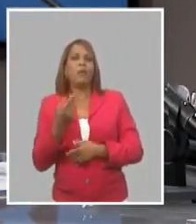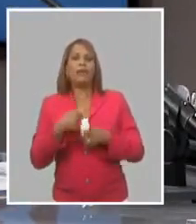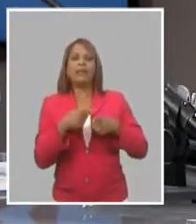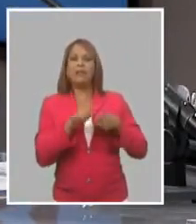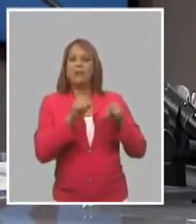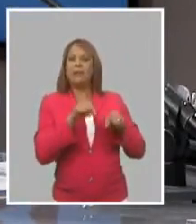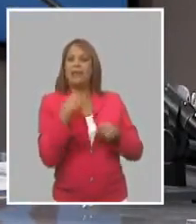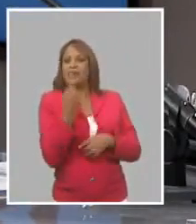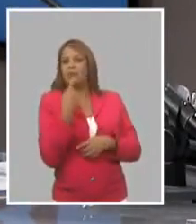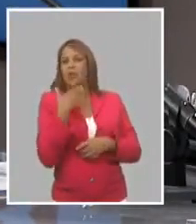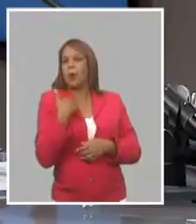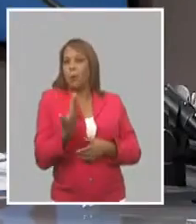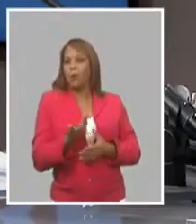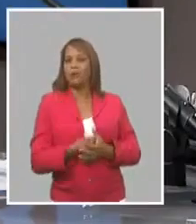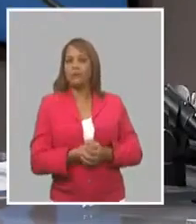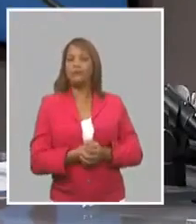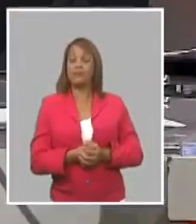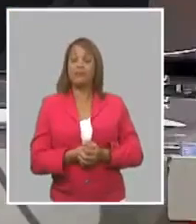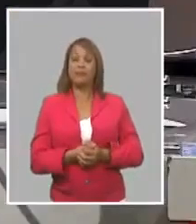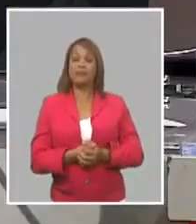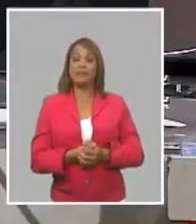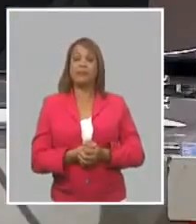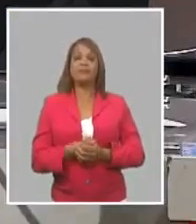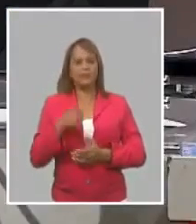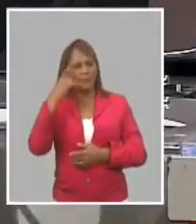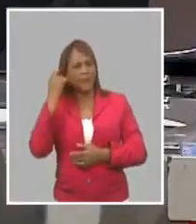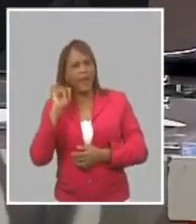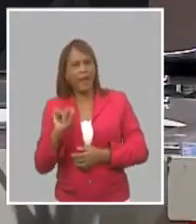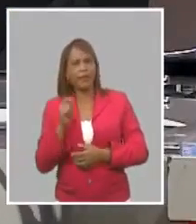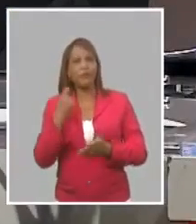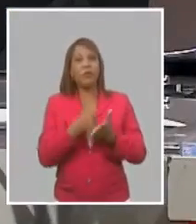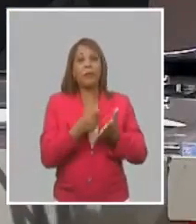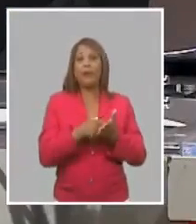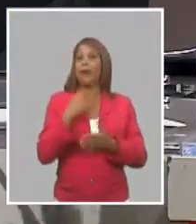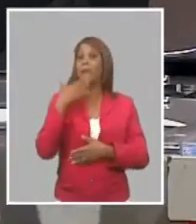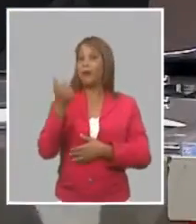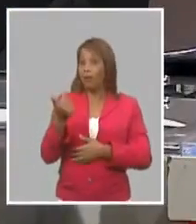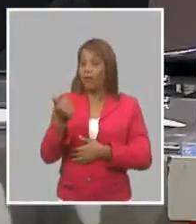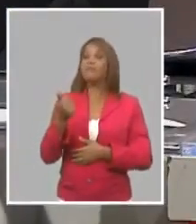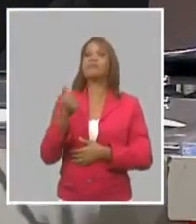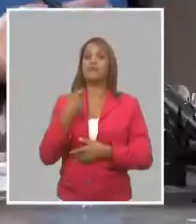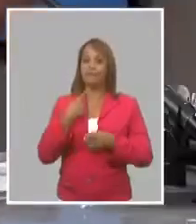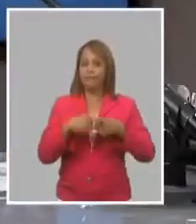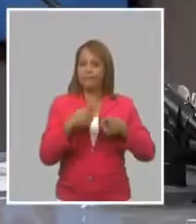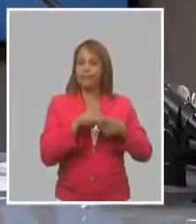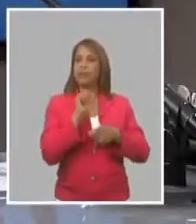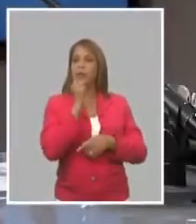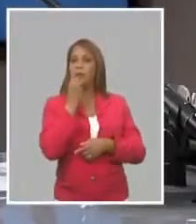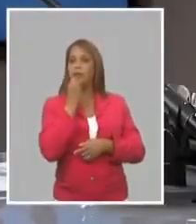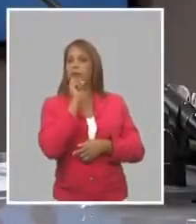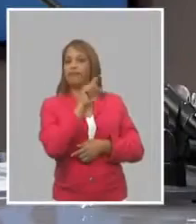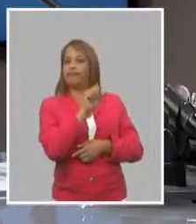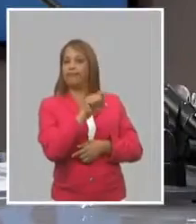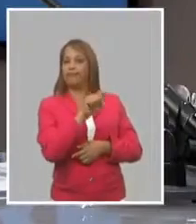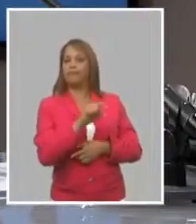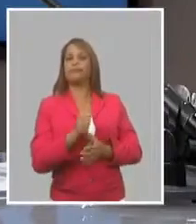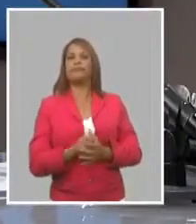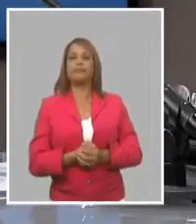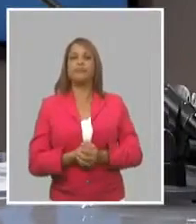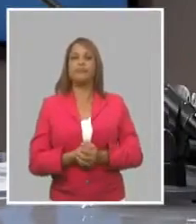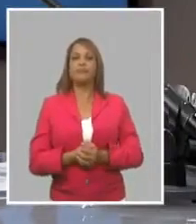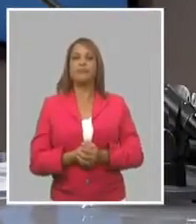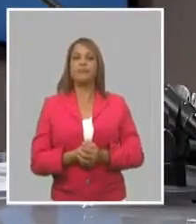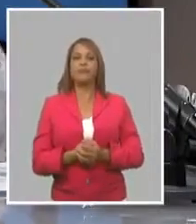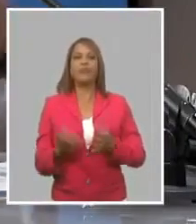hay. Sí hay. Y si usted la paga mejor, también la estimula. Entonces la estimula. Es de lo que estamos hablando, del dichoso